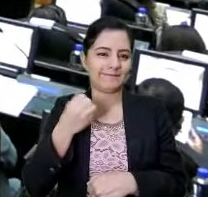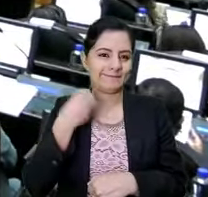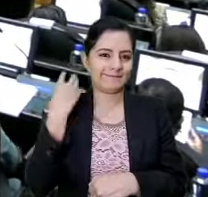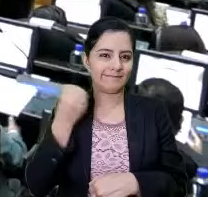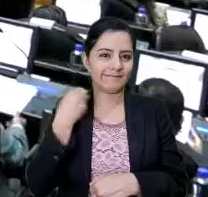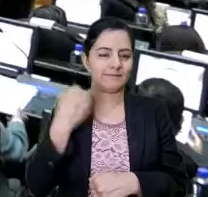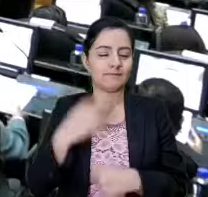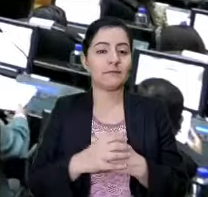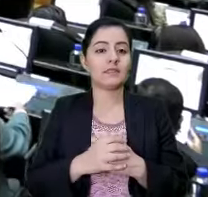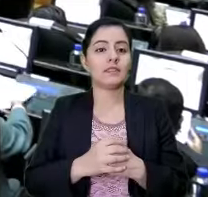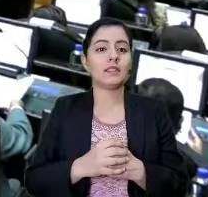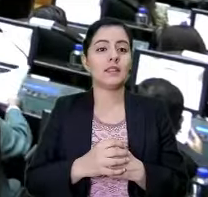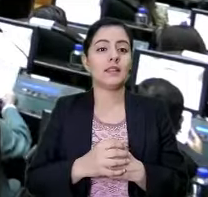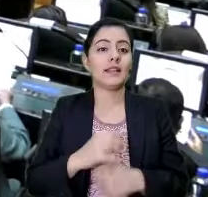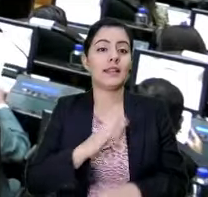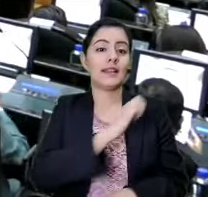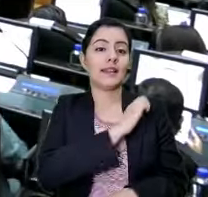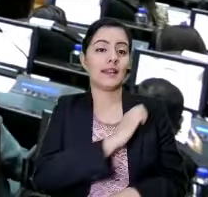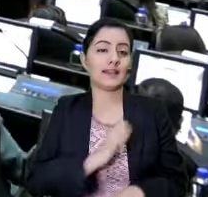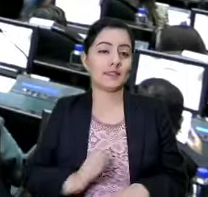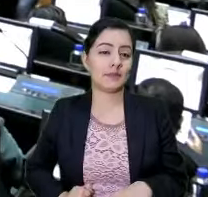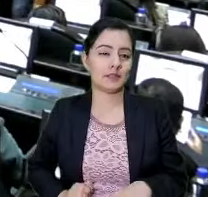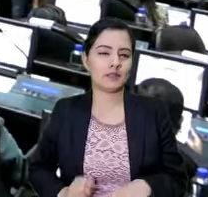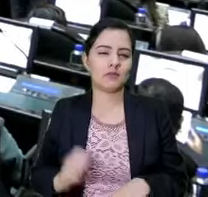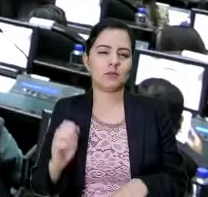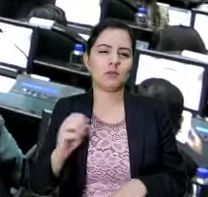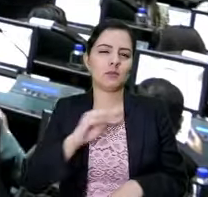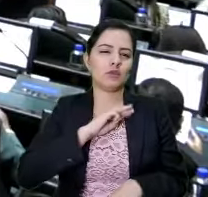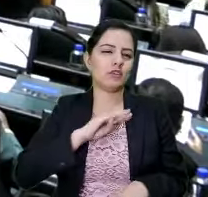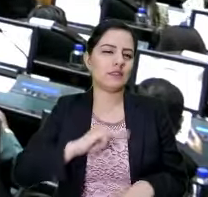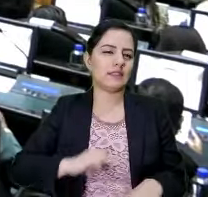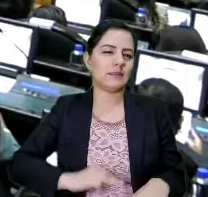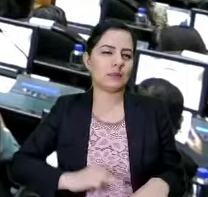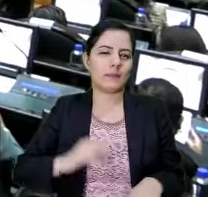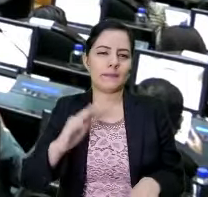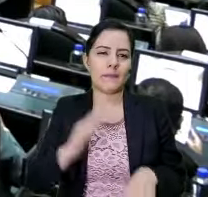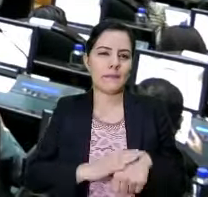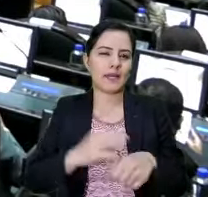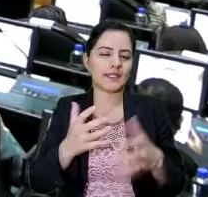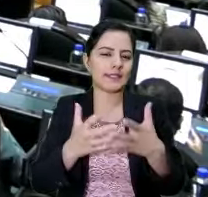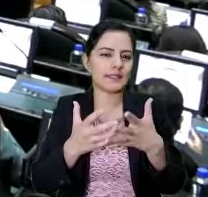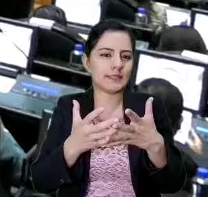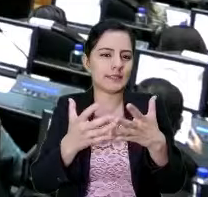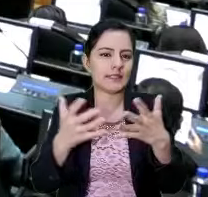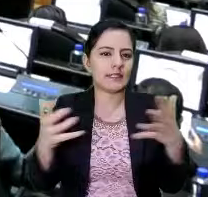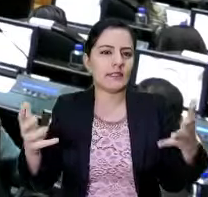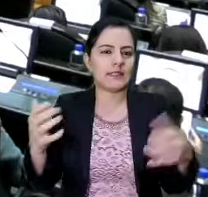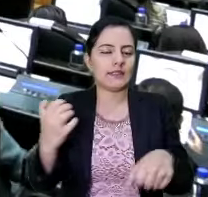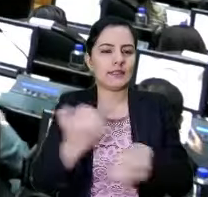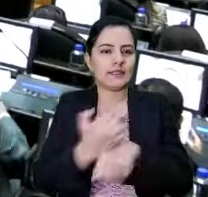Ecatepec es el municipio más grande poblacionalmente de nuestra entidad federativa.